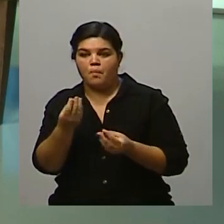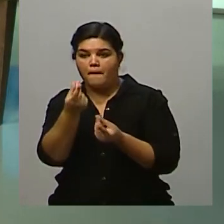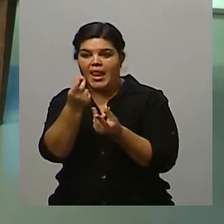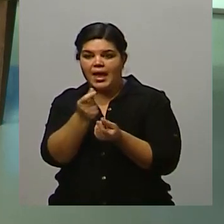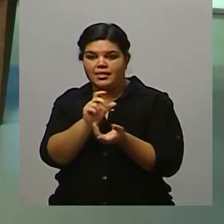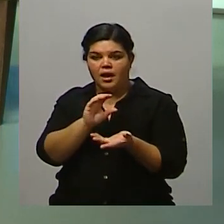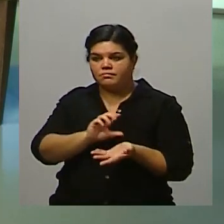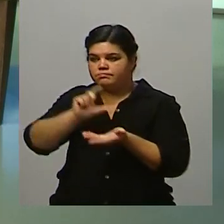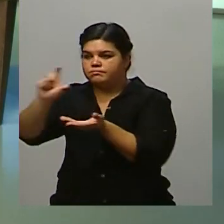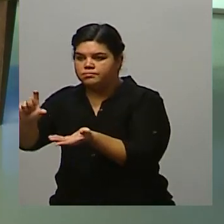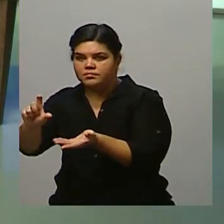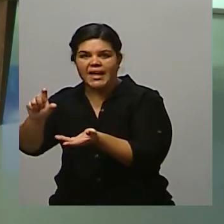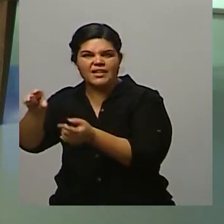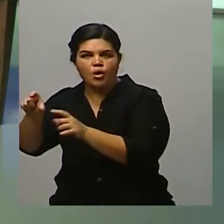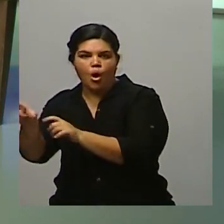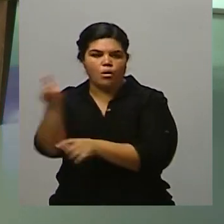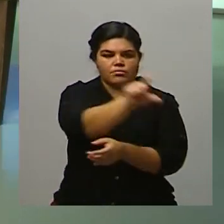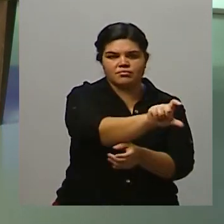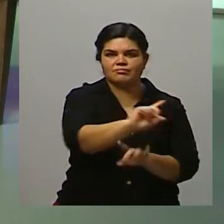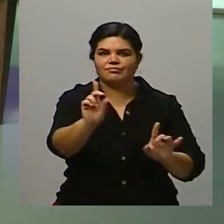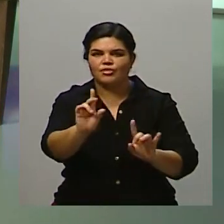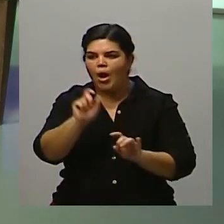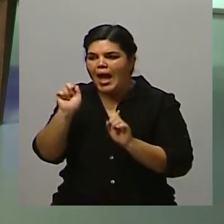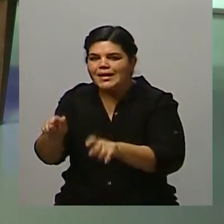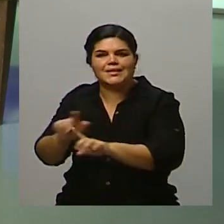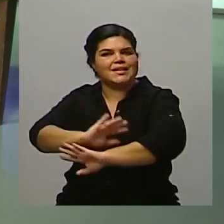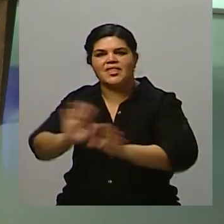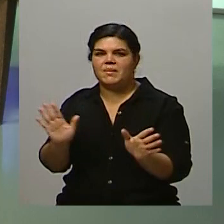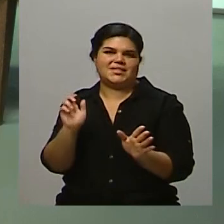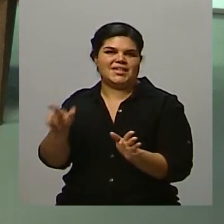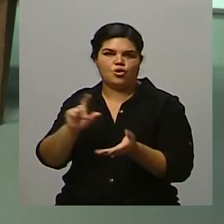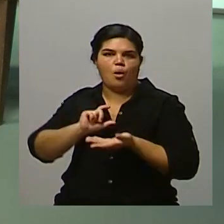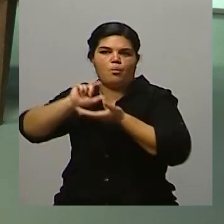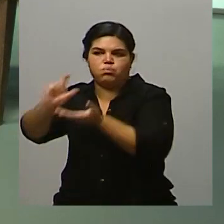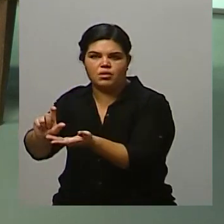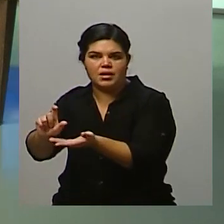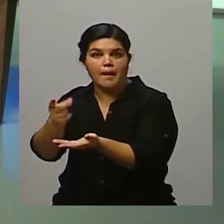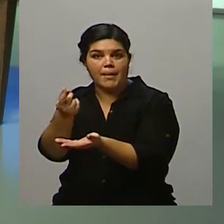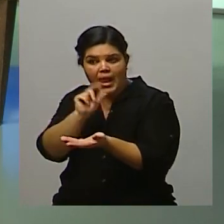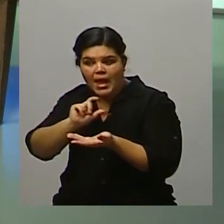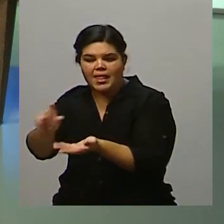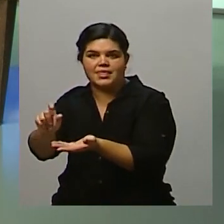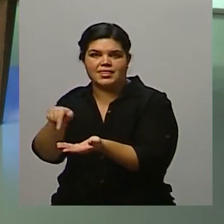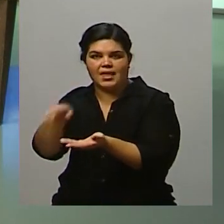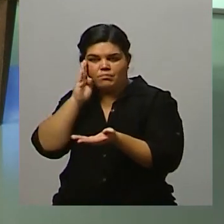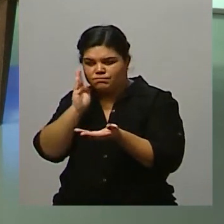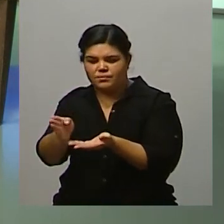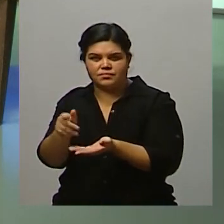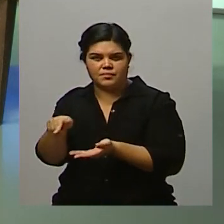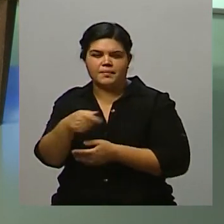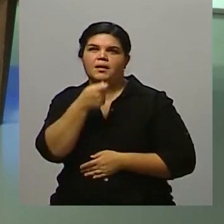Y ese análisis es el fundamental, es el análisis, ¿no? Entonces, en este caso no ocurriría en este ejemplo específico.